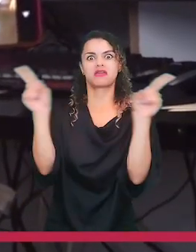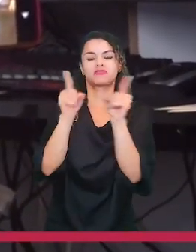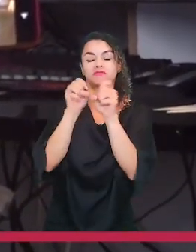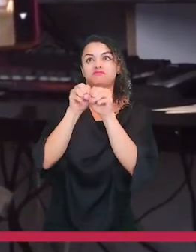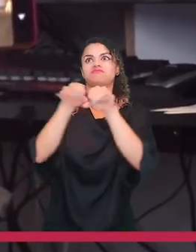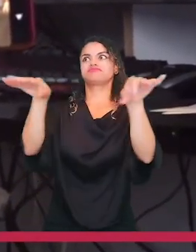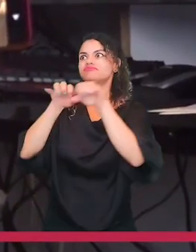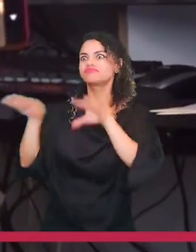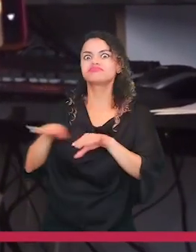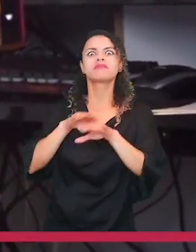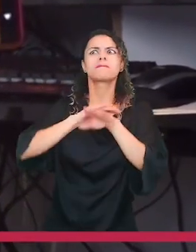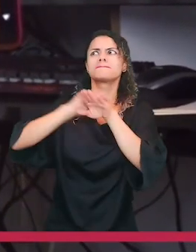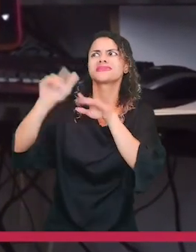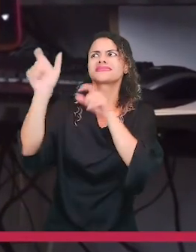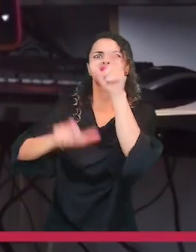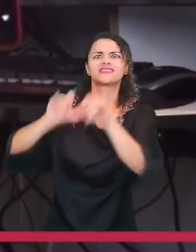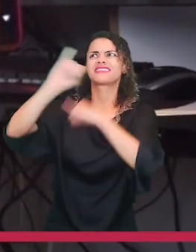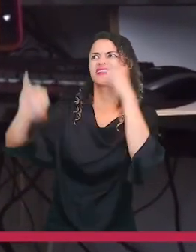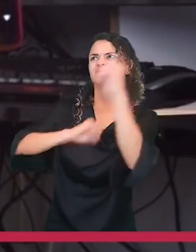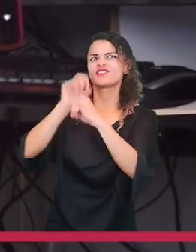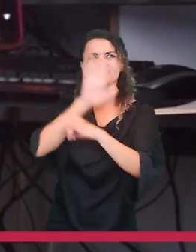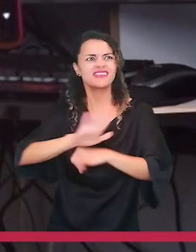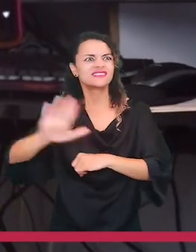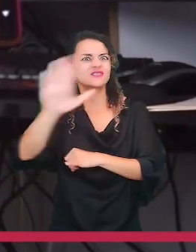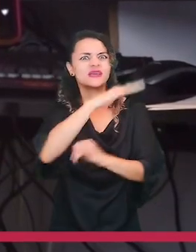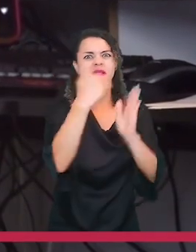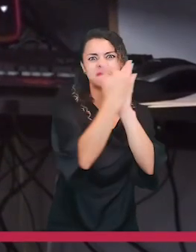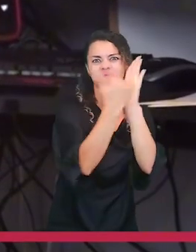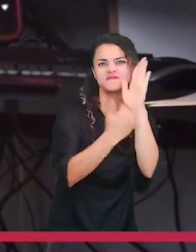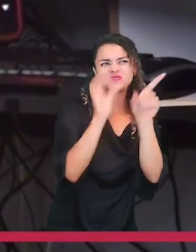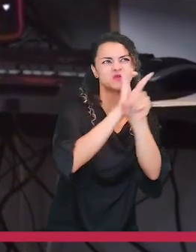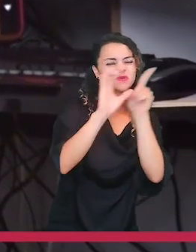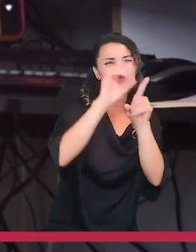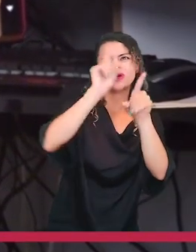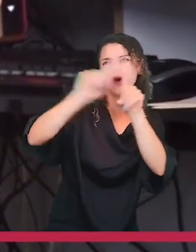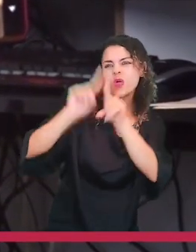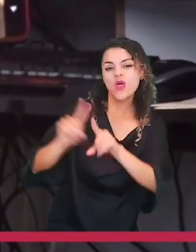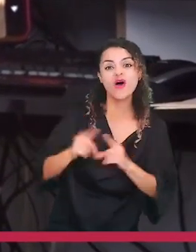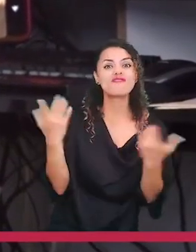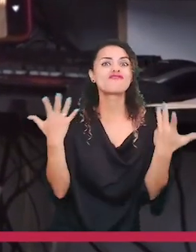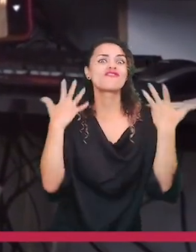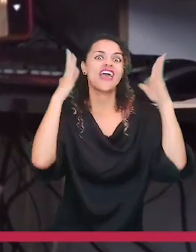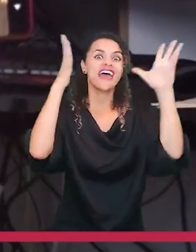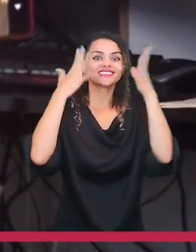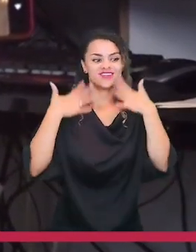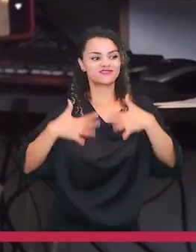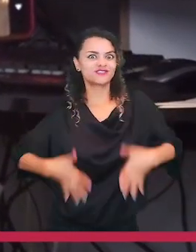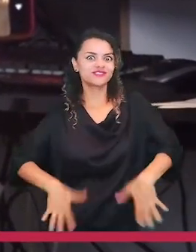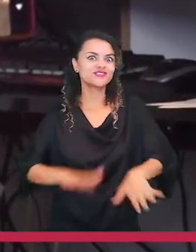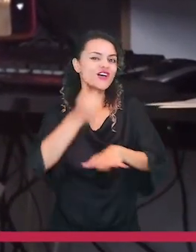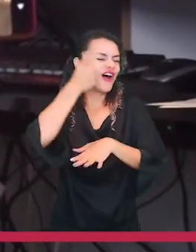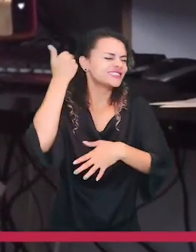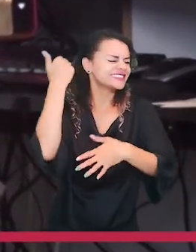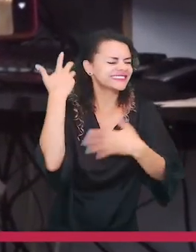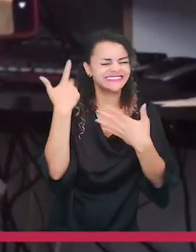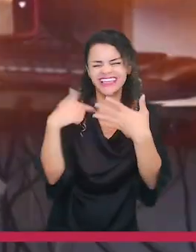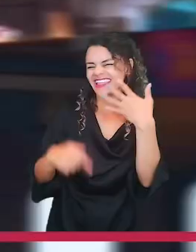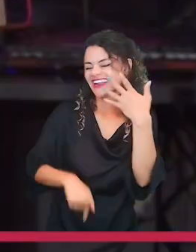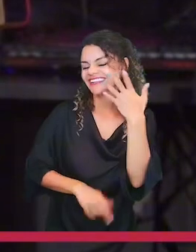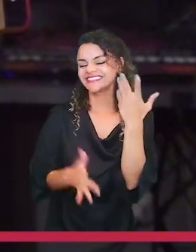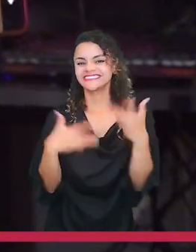cortometrajes, invitados nacionales e internacionales, agenda cultural, fiesta magenta, o sea, de todo para pasar delicioso, así que pongan